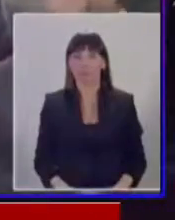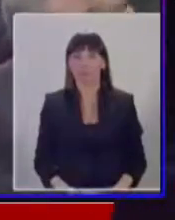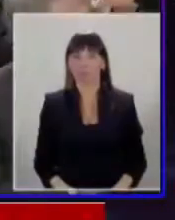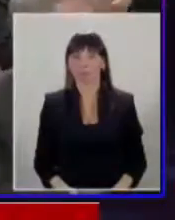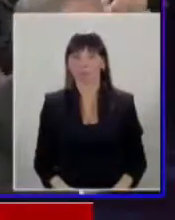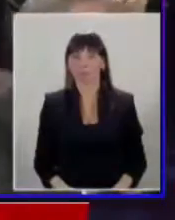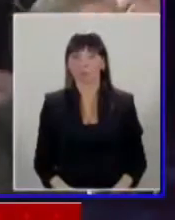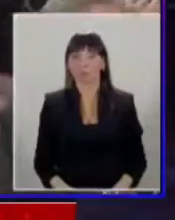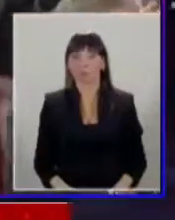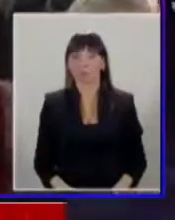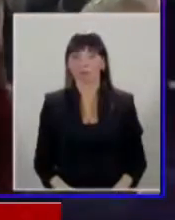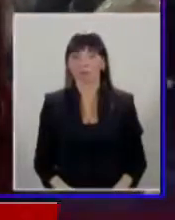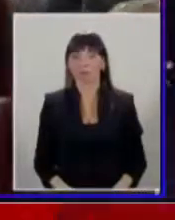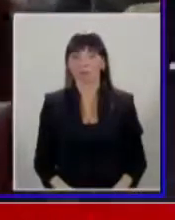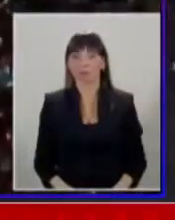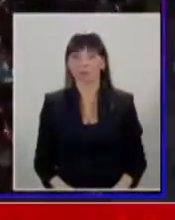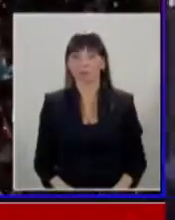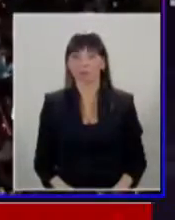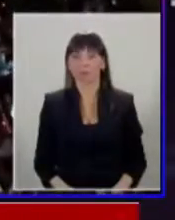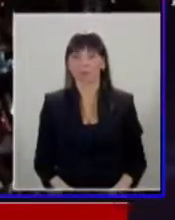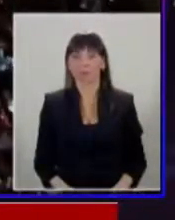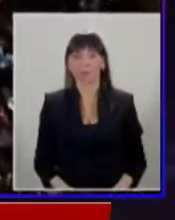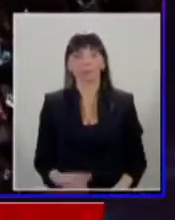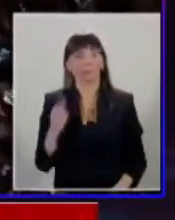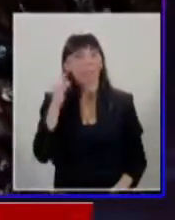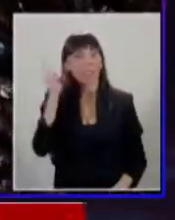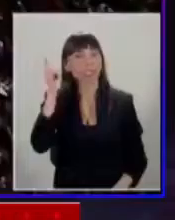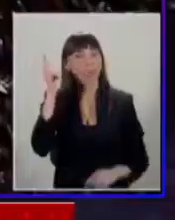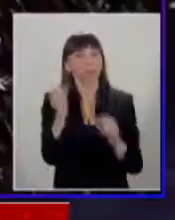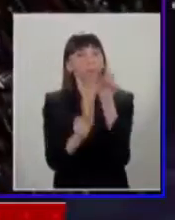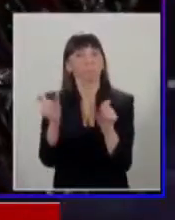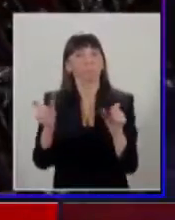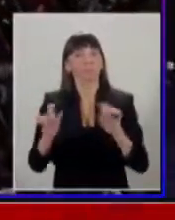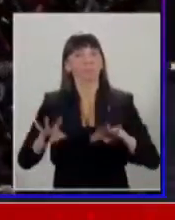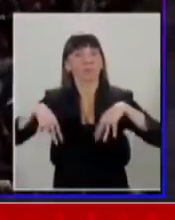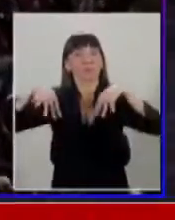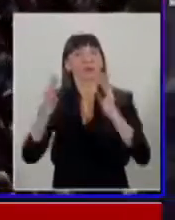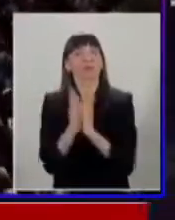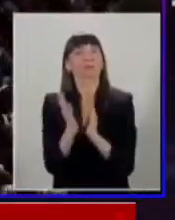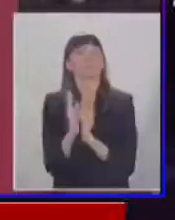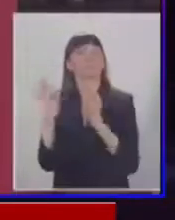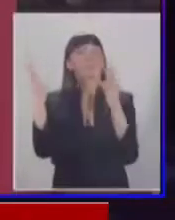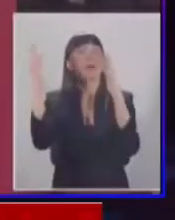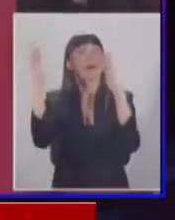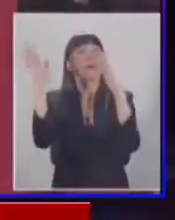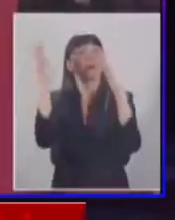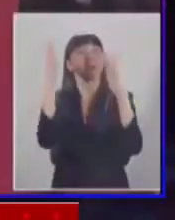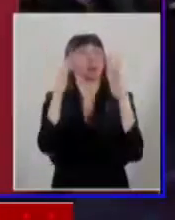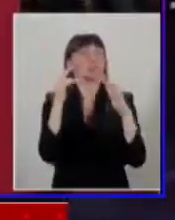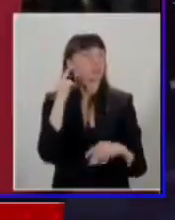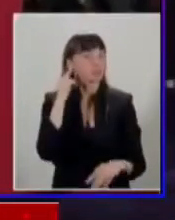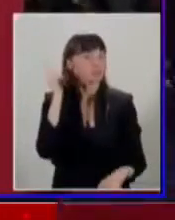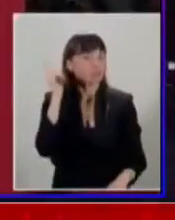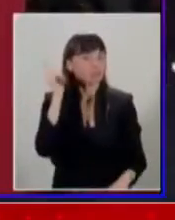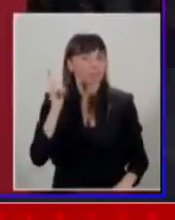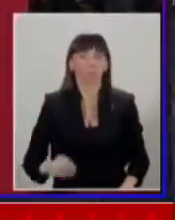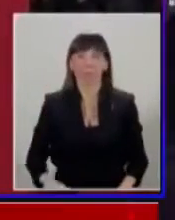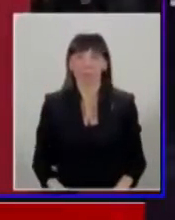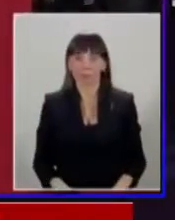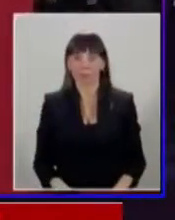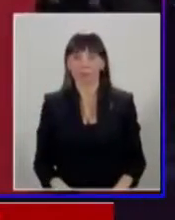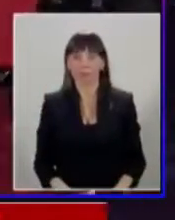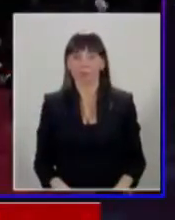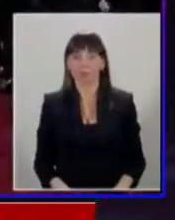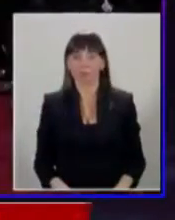si bien antofagasta es la punta de lanza y le hemos repetido muchas veces en estas columnas la punta de lanza de la economía nacional